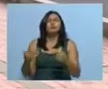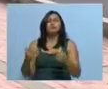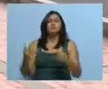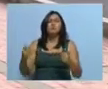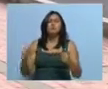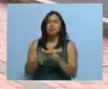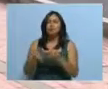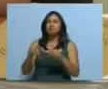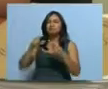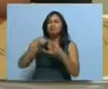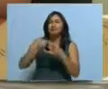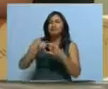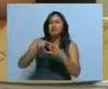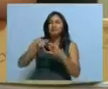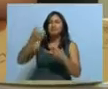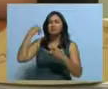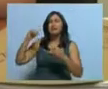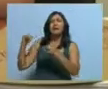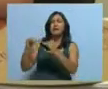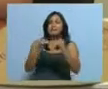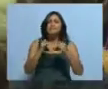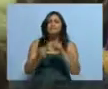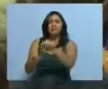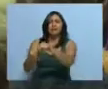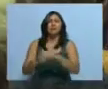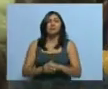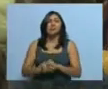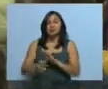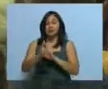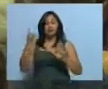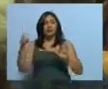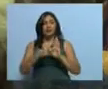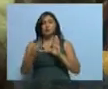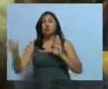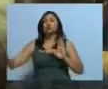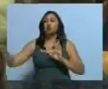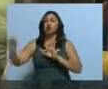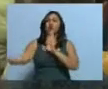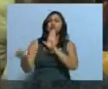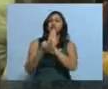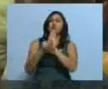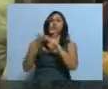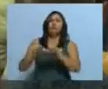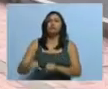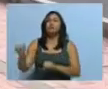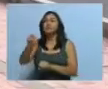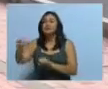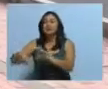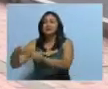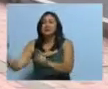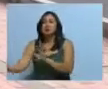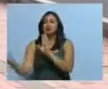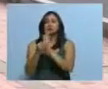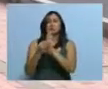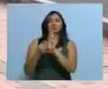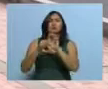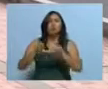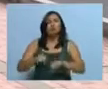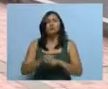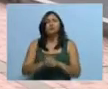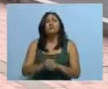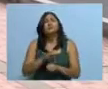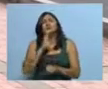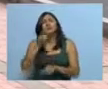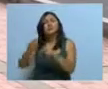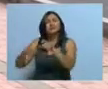equilibrar la prima de antigüedades. Decreto que cobija a todos los soldados e infantes de Marina en retiro. Cobija a todos los soldados profesionales e infantes de Marina,